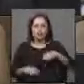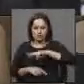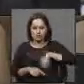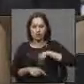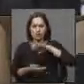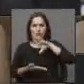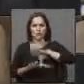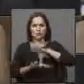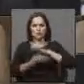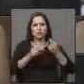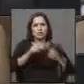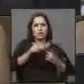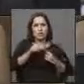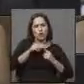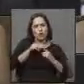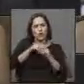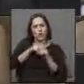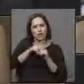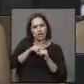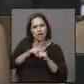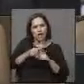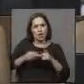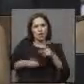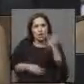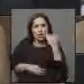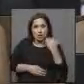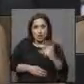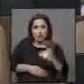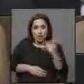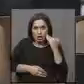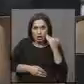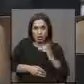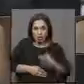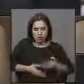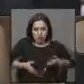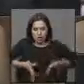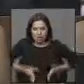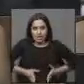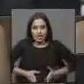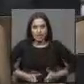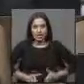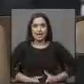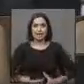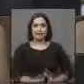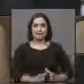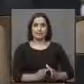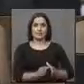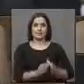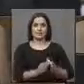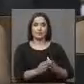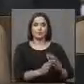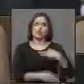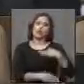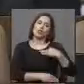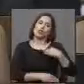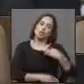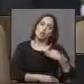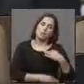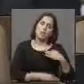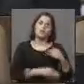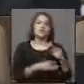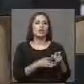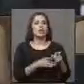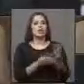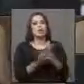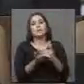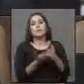originan desde la cuna, desde que el niño nace, por dependiendo un poco de la preparación, del tiempo que tienen sus